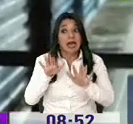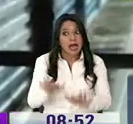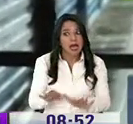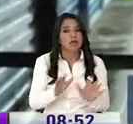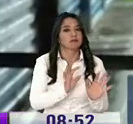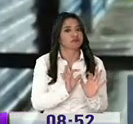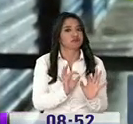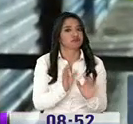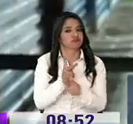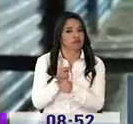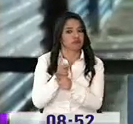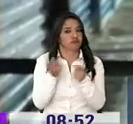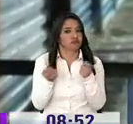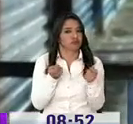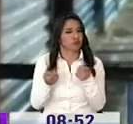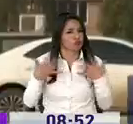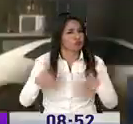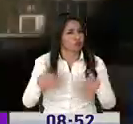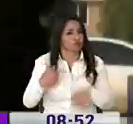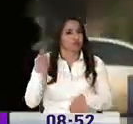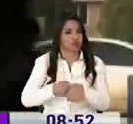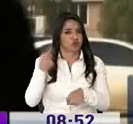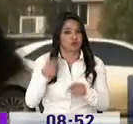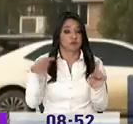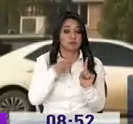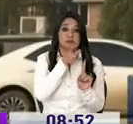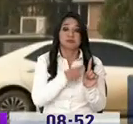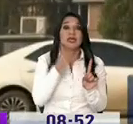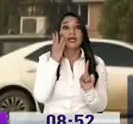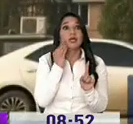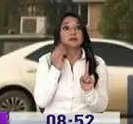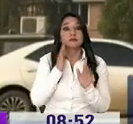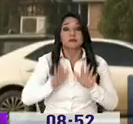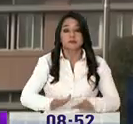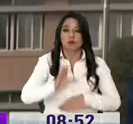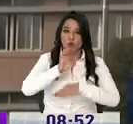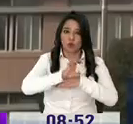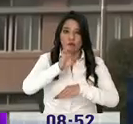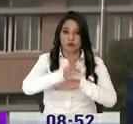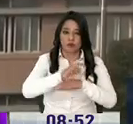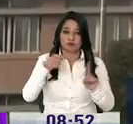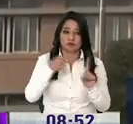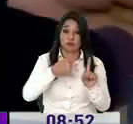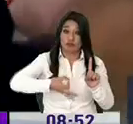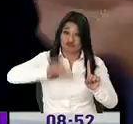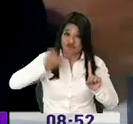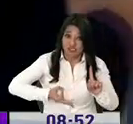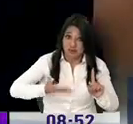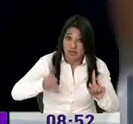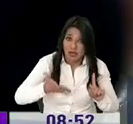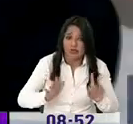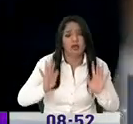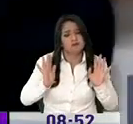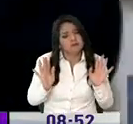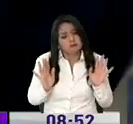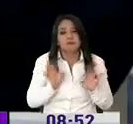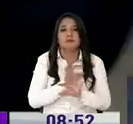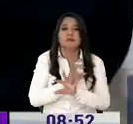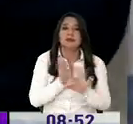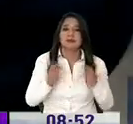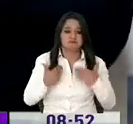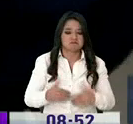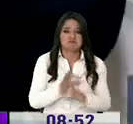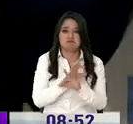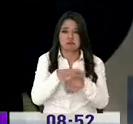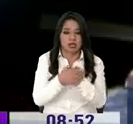medidas radicales para evitar nuevos contagios. El experto aclara que en nuestro país, mientras no se reporte algún caso, se debe mantener una buena